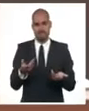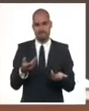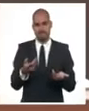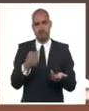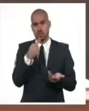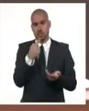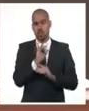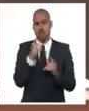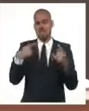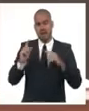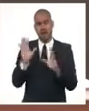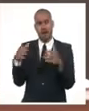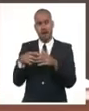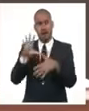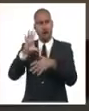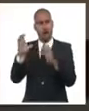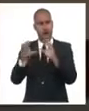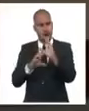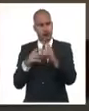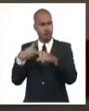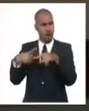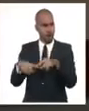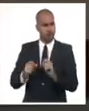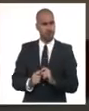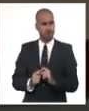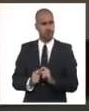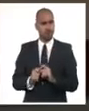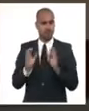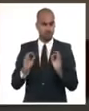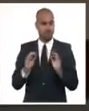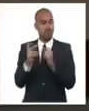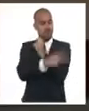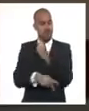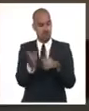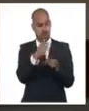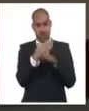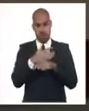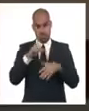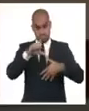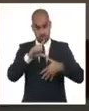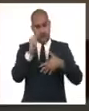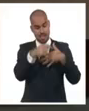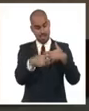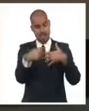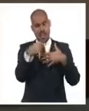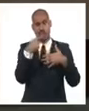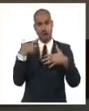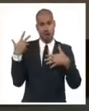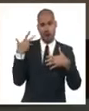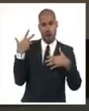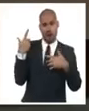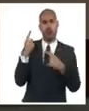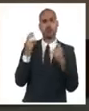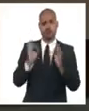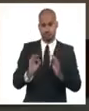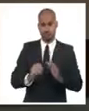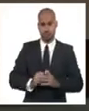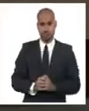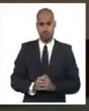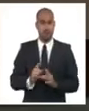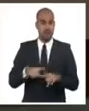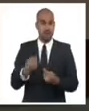convocatoria de la cumbre, todo el reclamo desde los países de la región y la manera en que